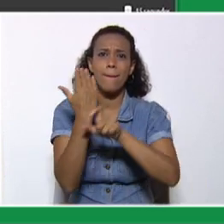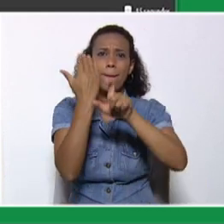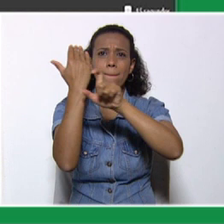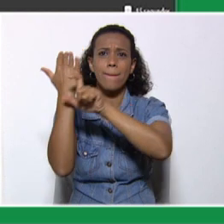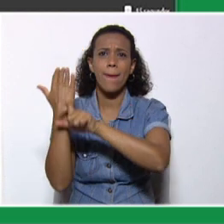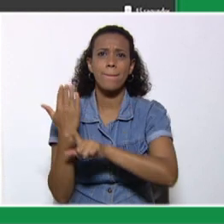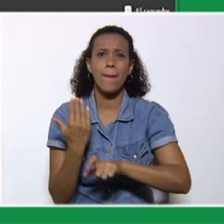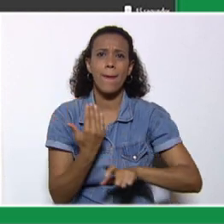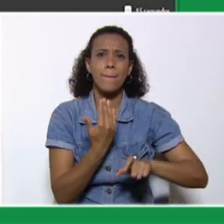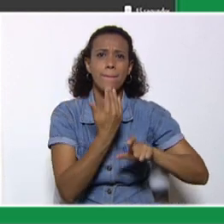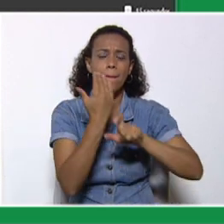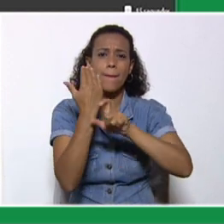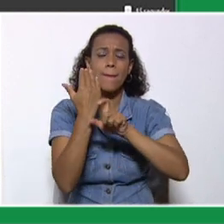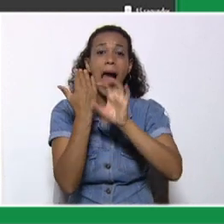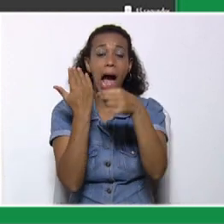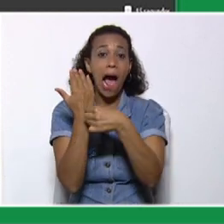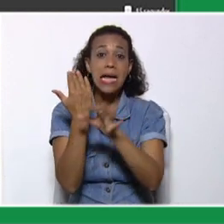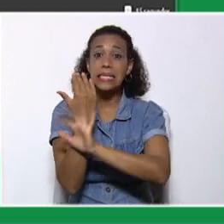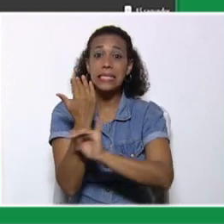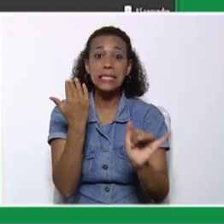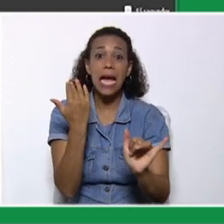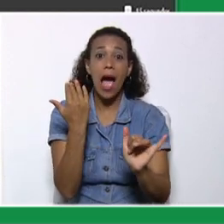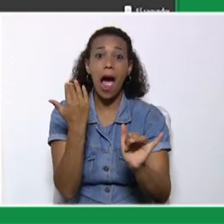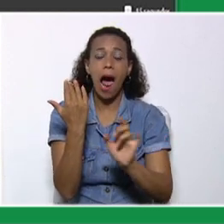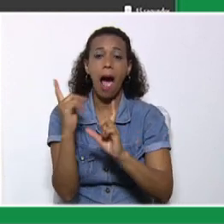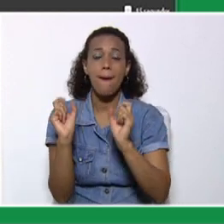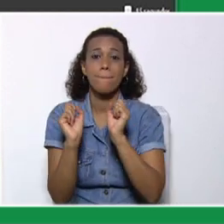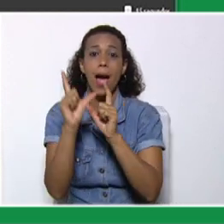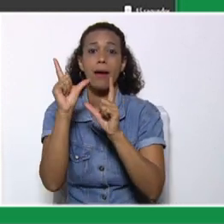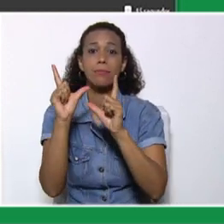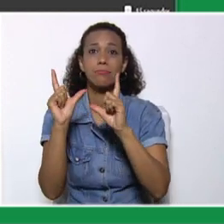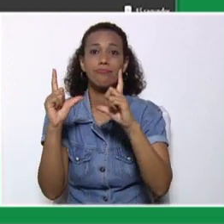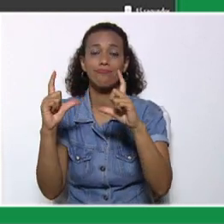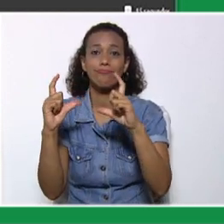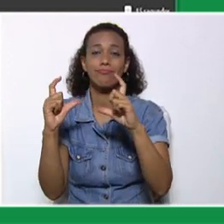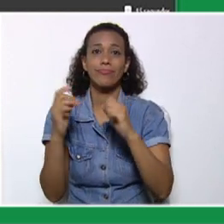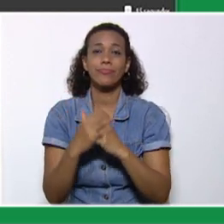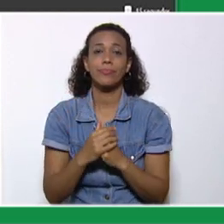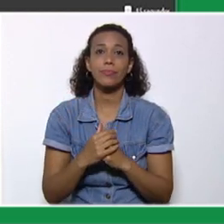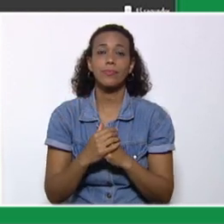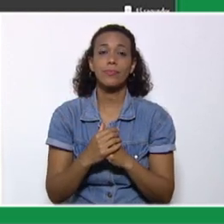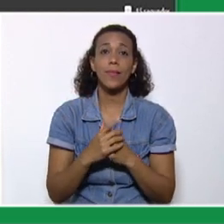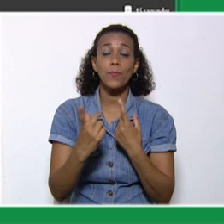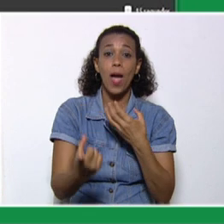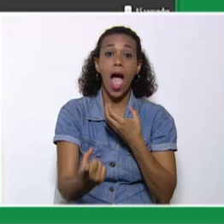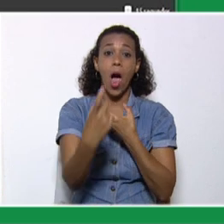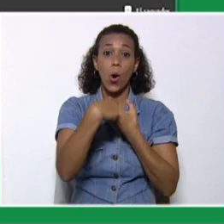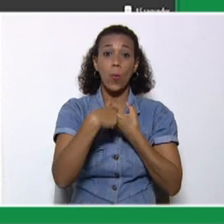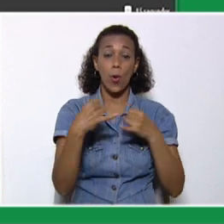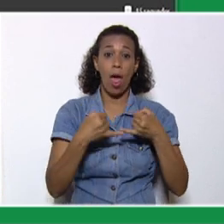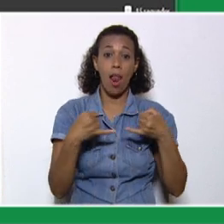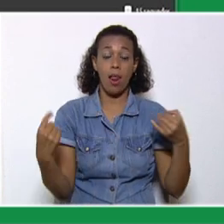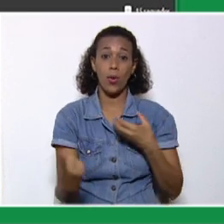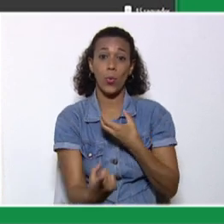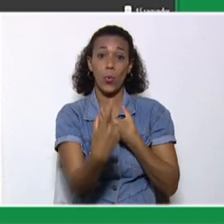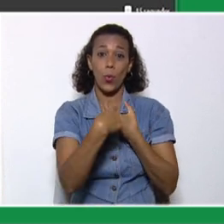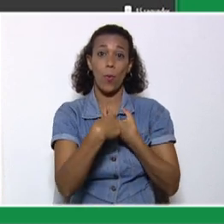queramos. Ahí la vemos como aparece. Ahora vamos a incorporar el resto de